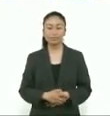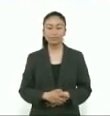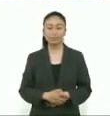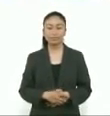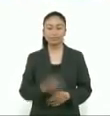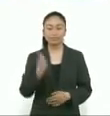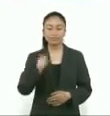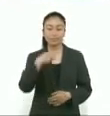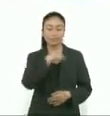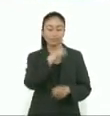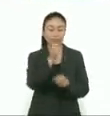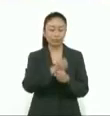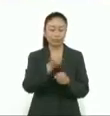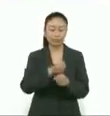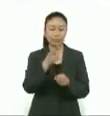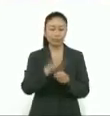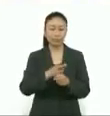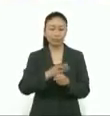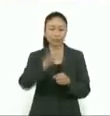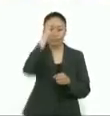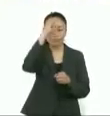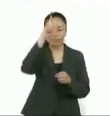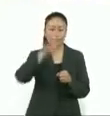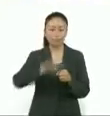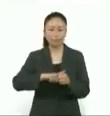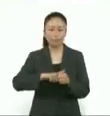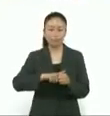Nuestra secretaria de Cultura,